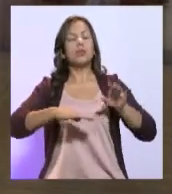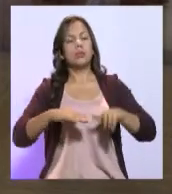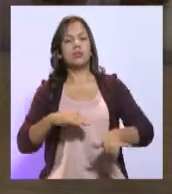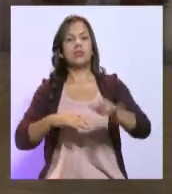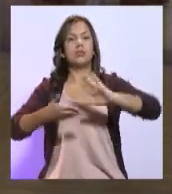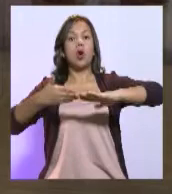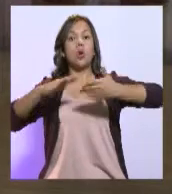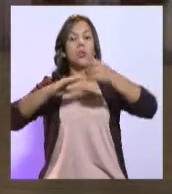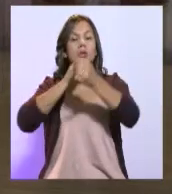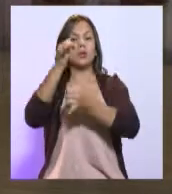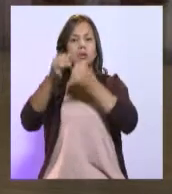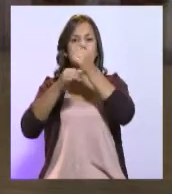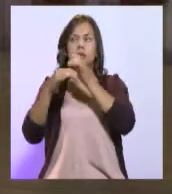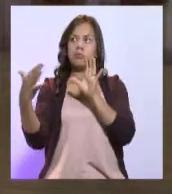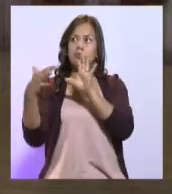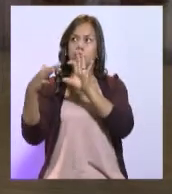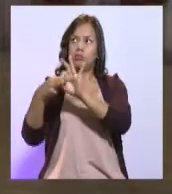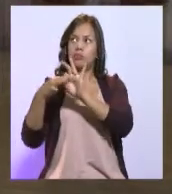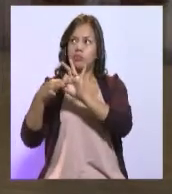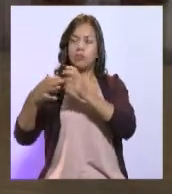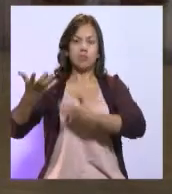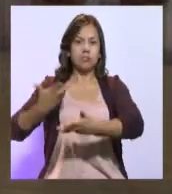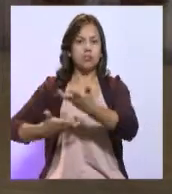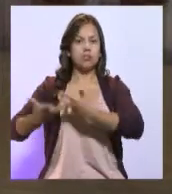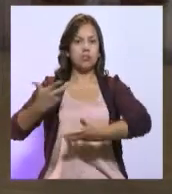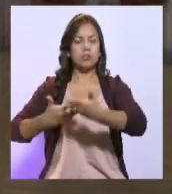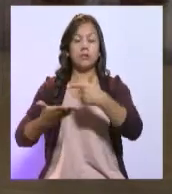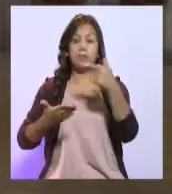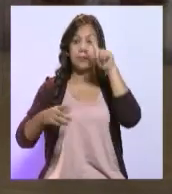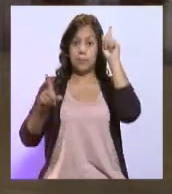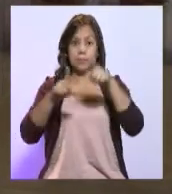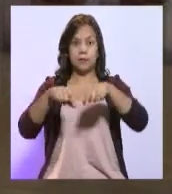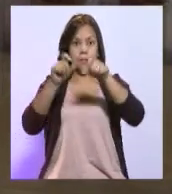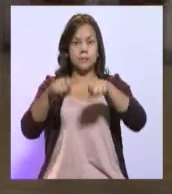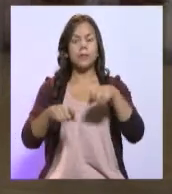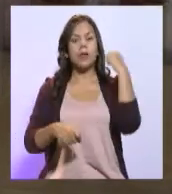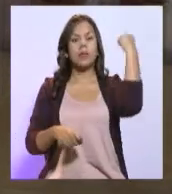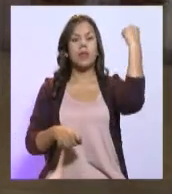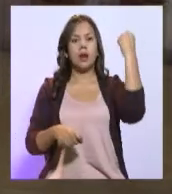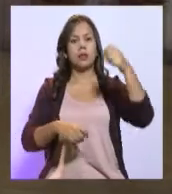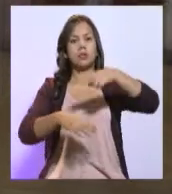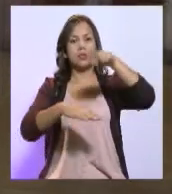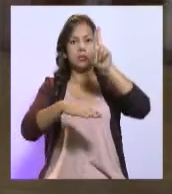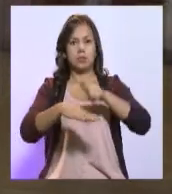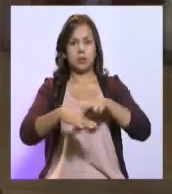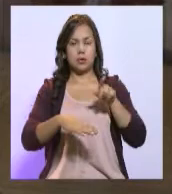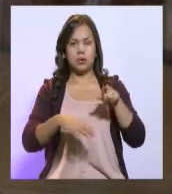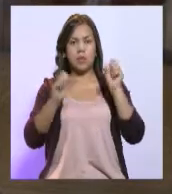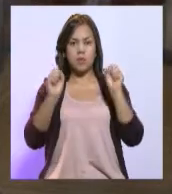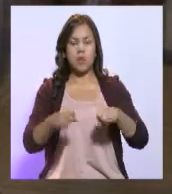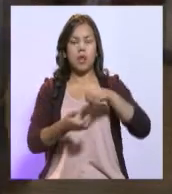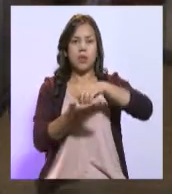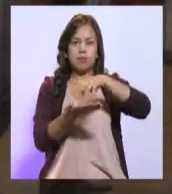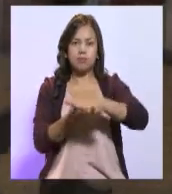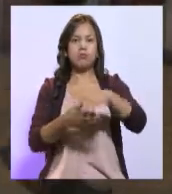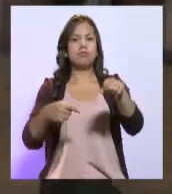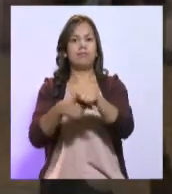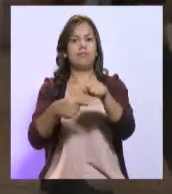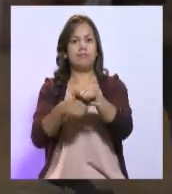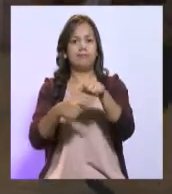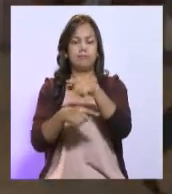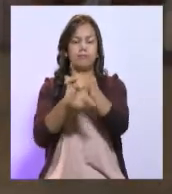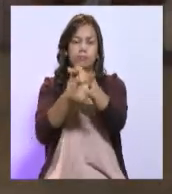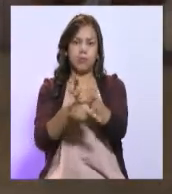comunidad internacional, es necesario el correlato de que ese tratado se vuelva derecho nacional para que en verdad sea efectiva esa protección.